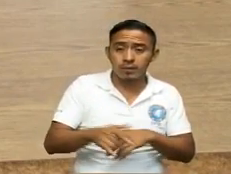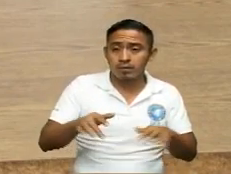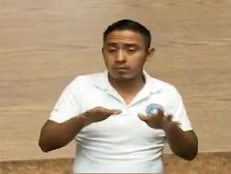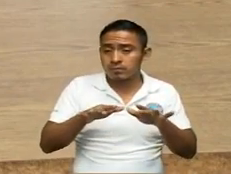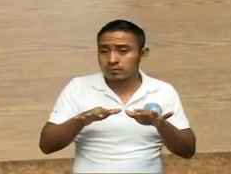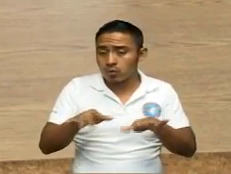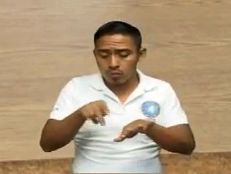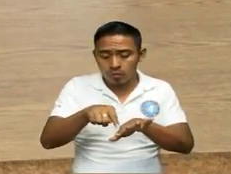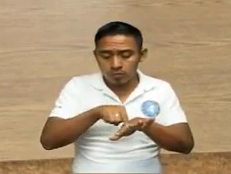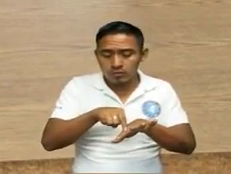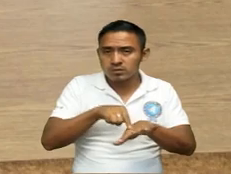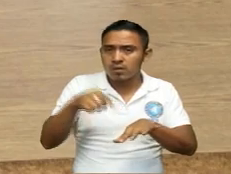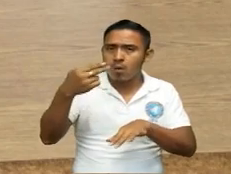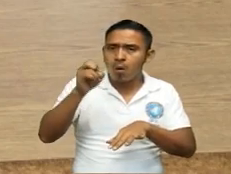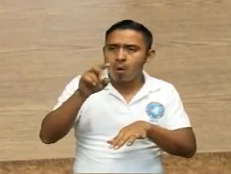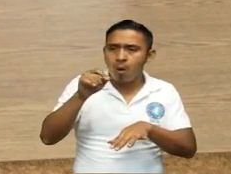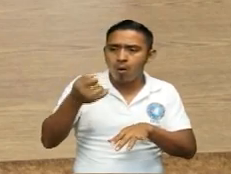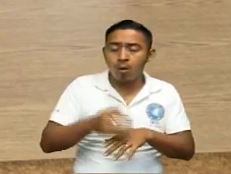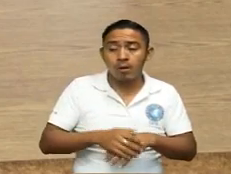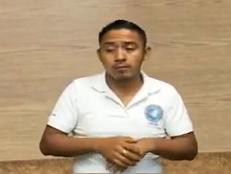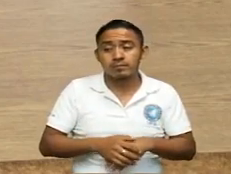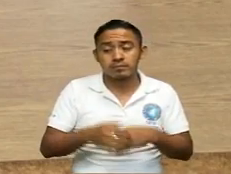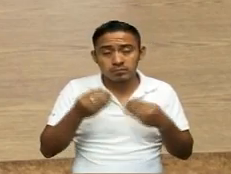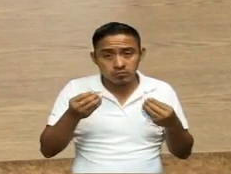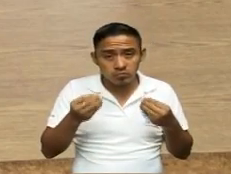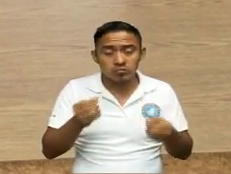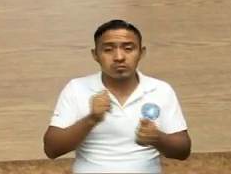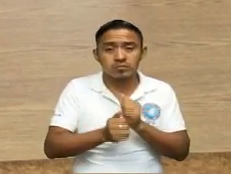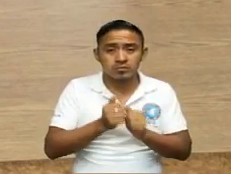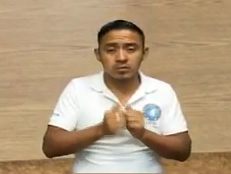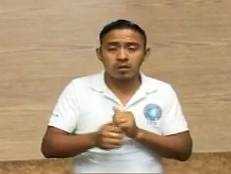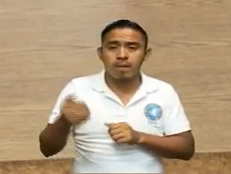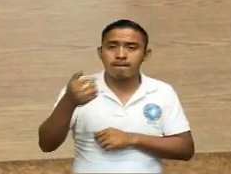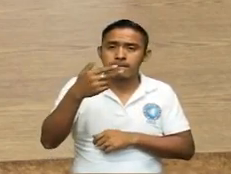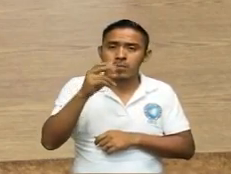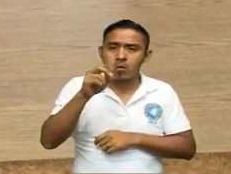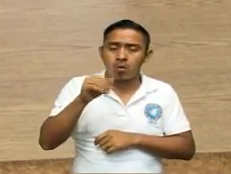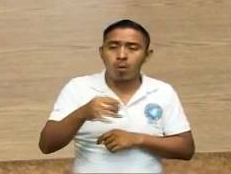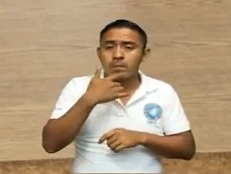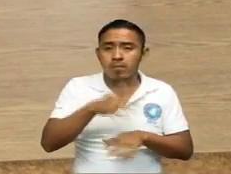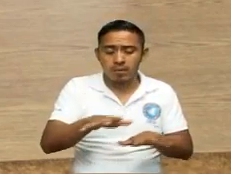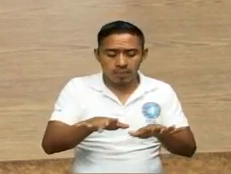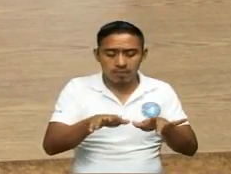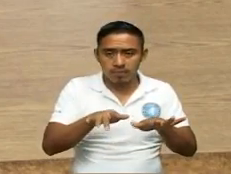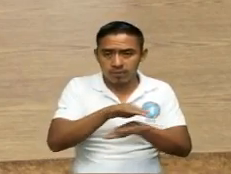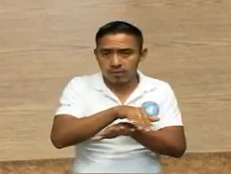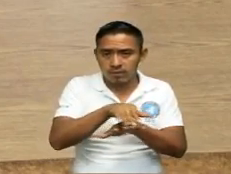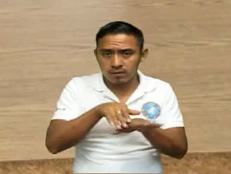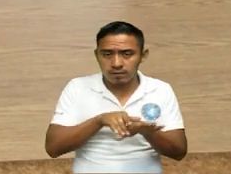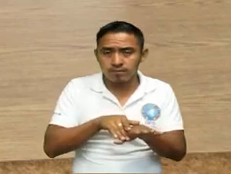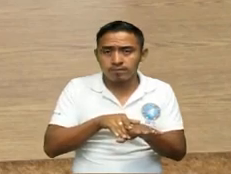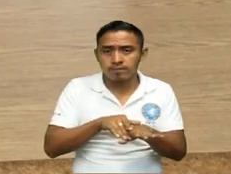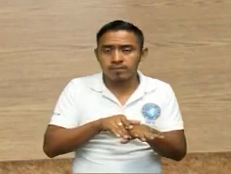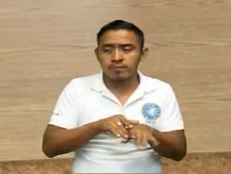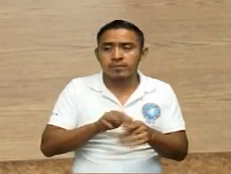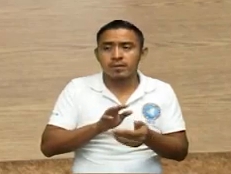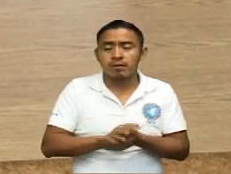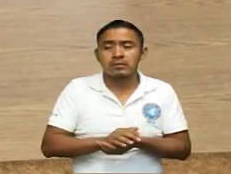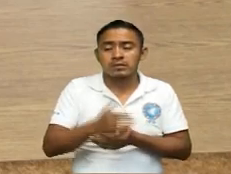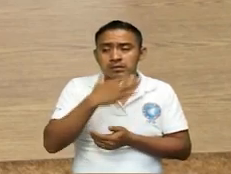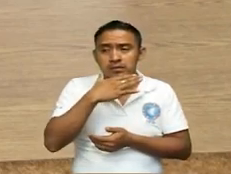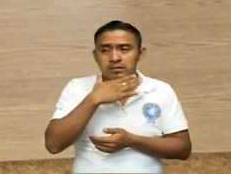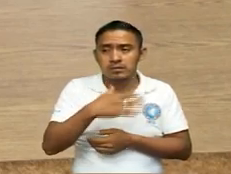agricultura. Las pacientes amas de casa son una de las que tienen más problemas con la onicomicosis en el caso de las manos, que es la paronicia crónica o